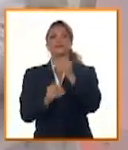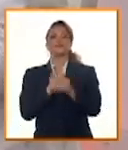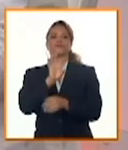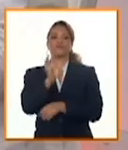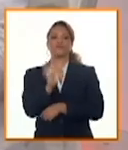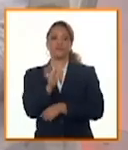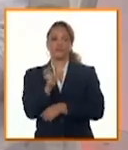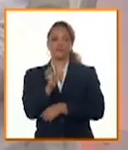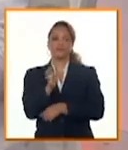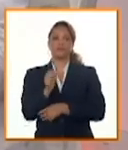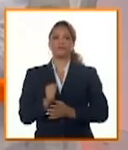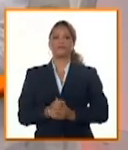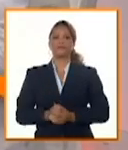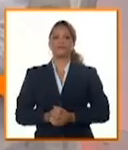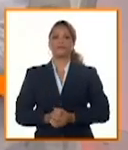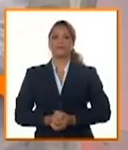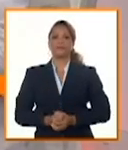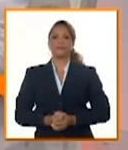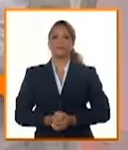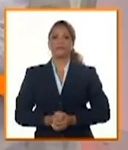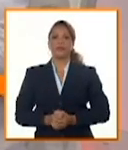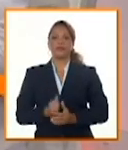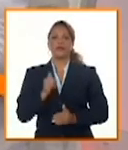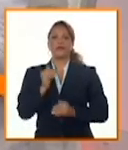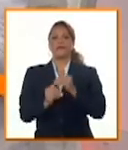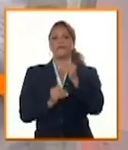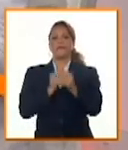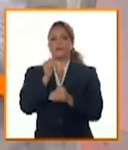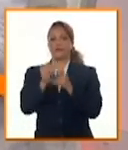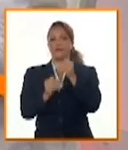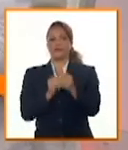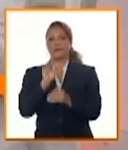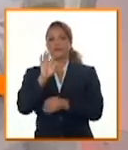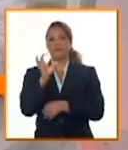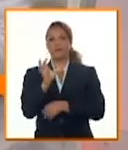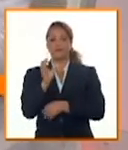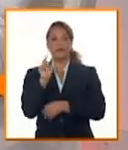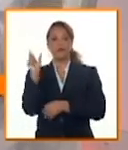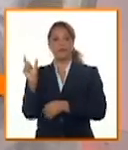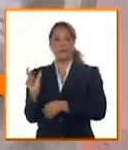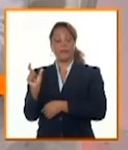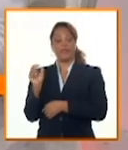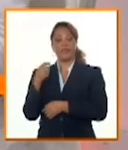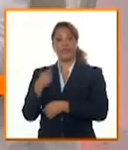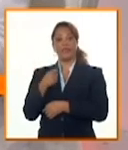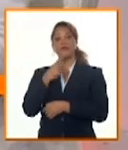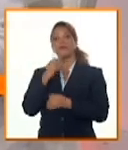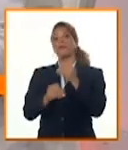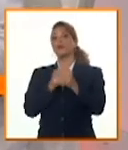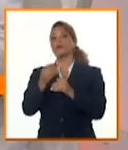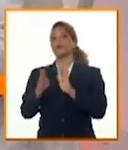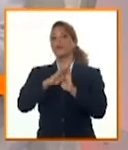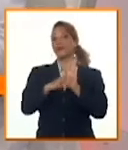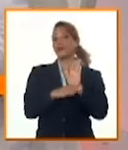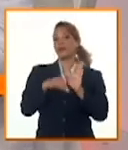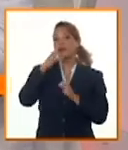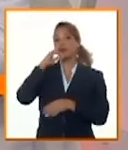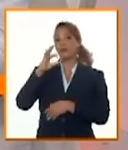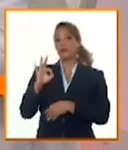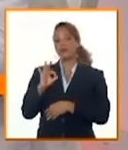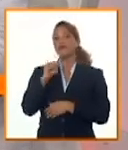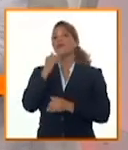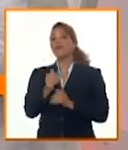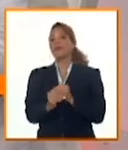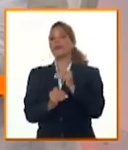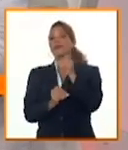bancarización proceso bancarización como la palabra dice es un proceso no es una medida es un proceso en el